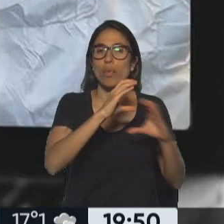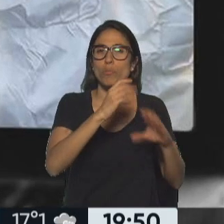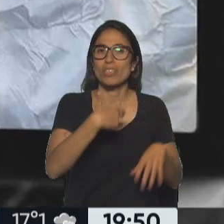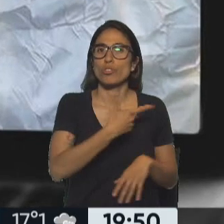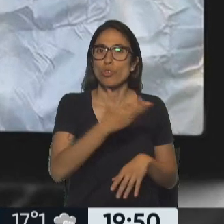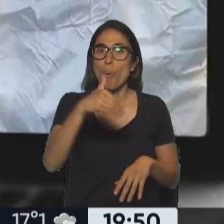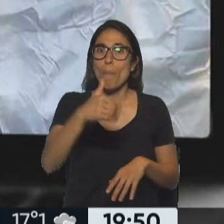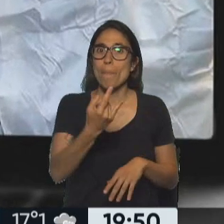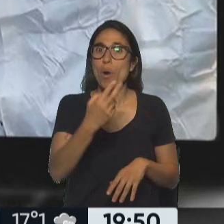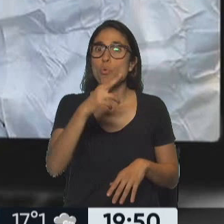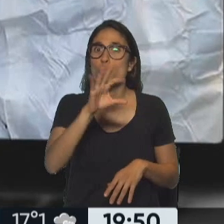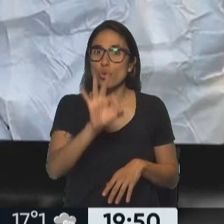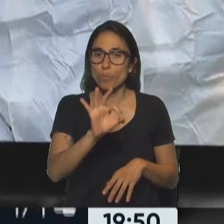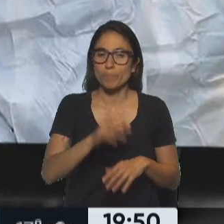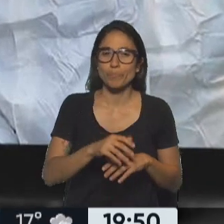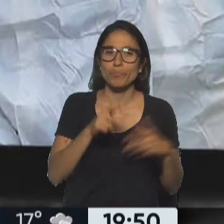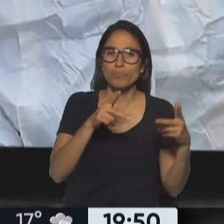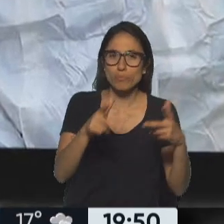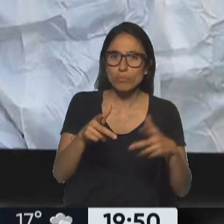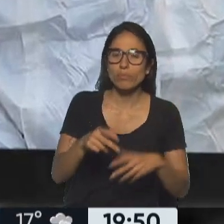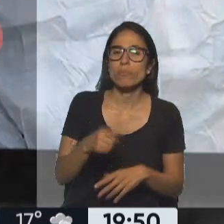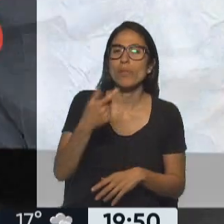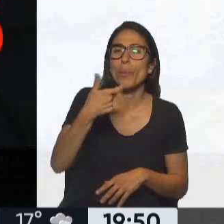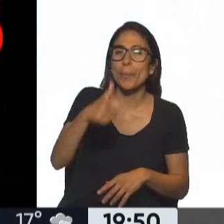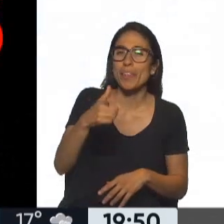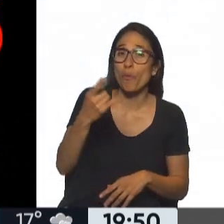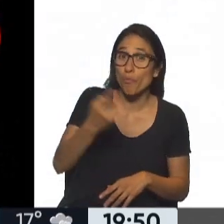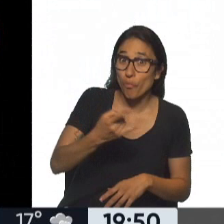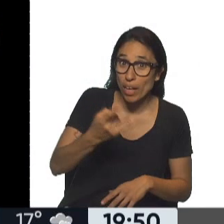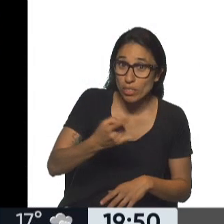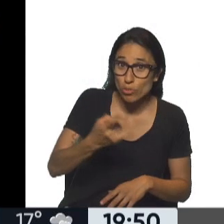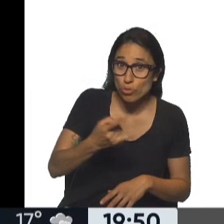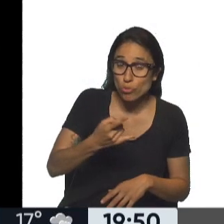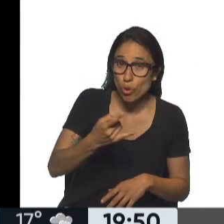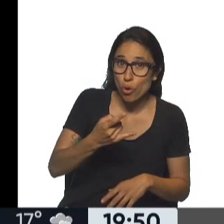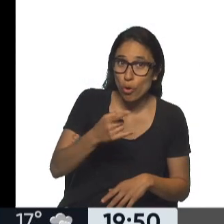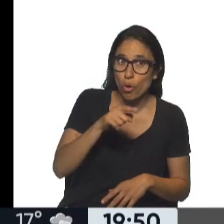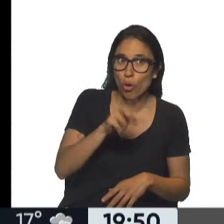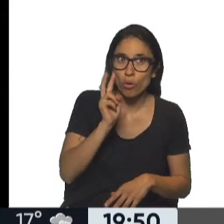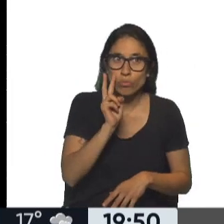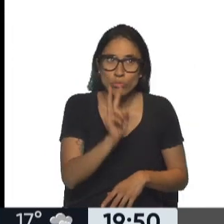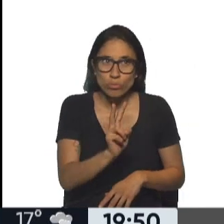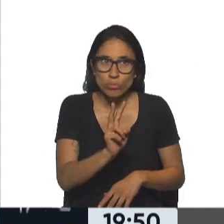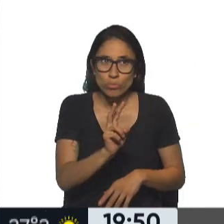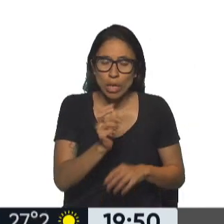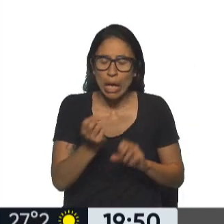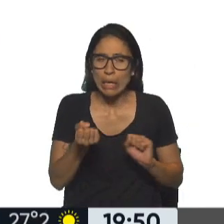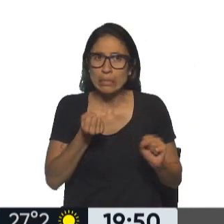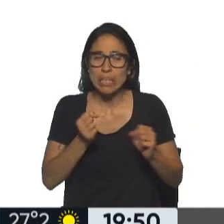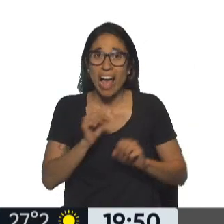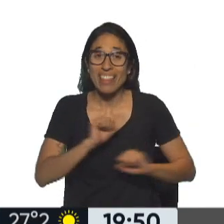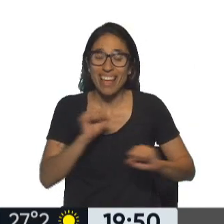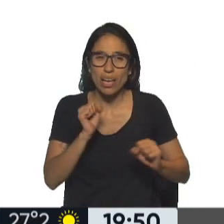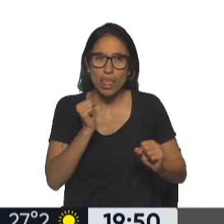un vídeo falso a su WhatsApp en medio de la pandemia le provocó ataques de pánico comenzó terapia y surgió la idea